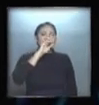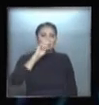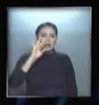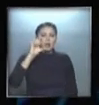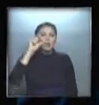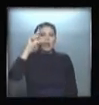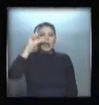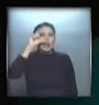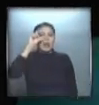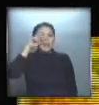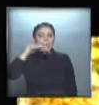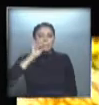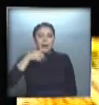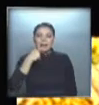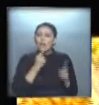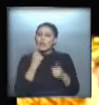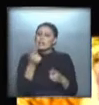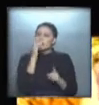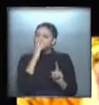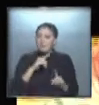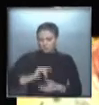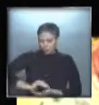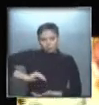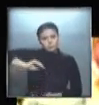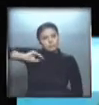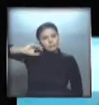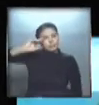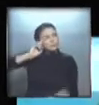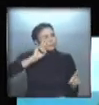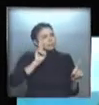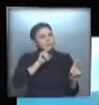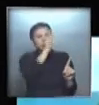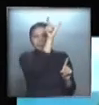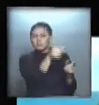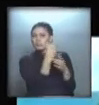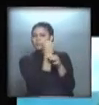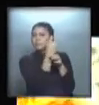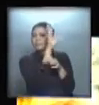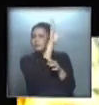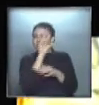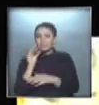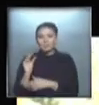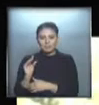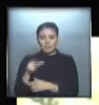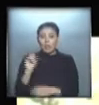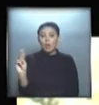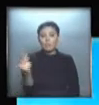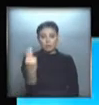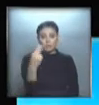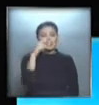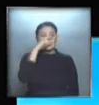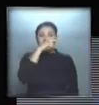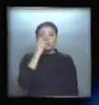que marcan la influencia que tuvieron creciendo y mirando a este gran poeta y cantante Lou Reed. Falleció entonces